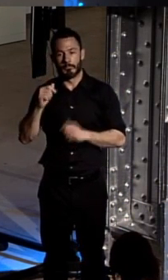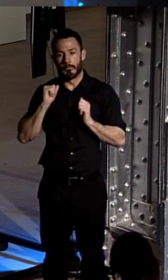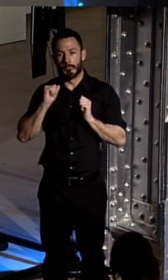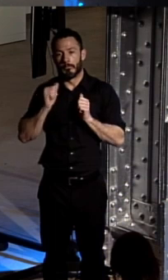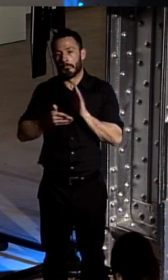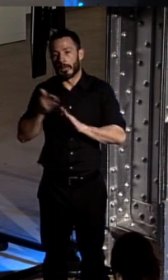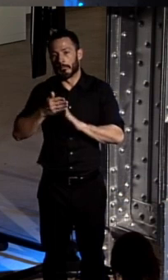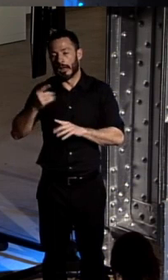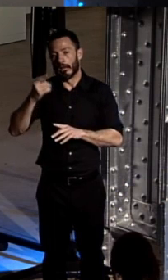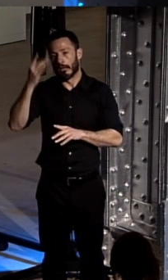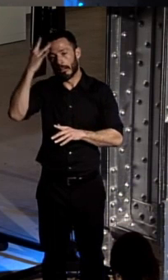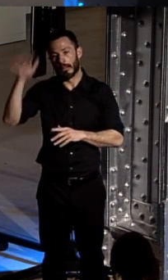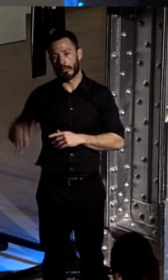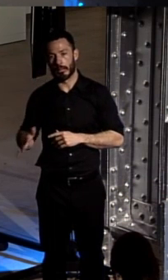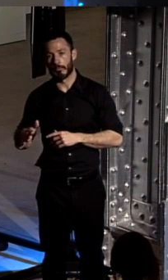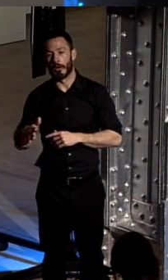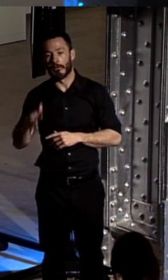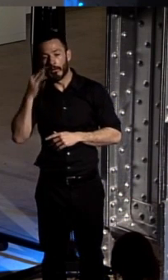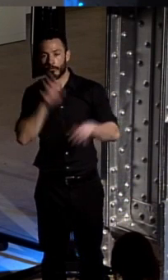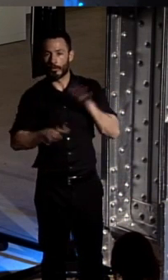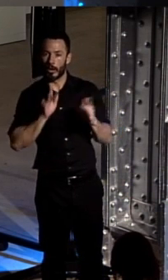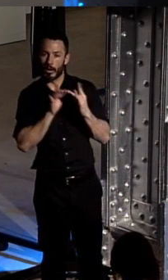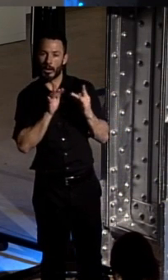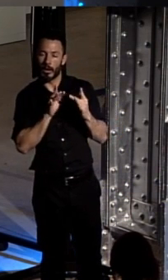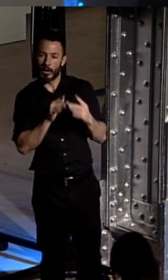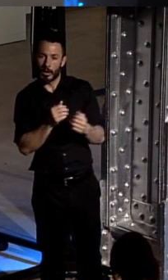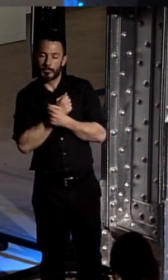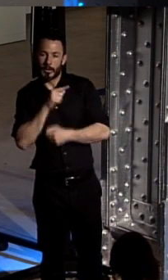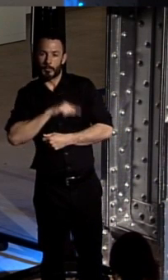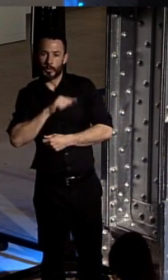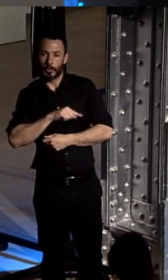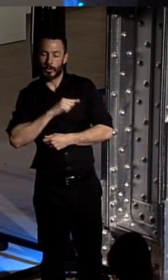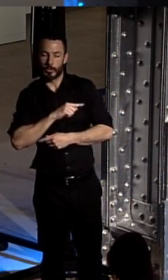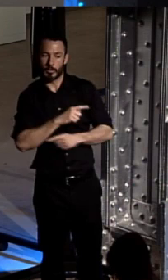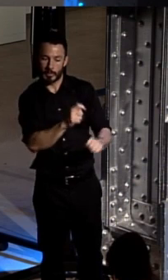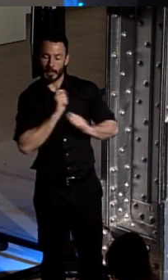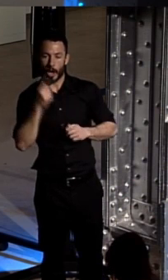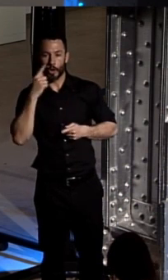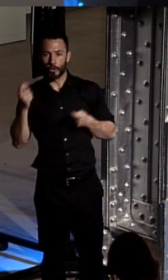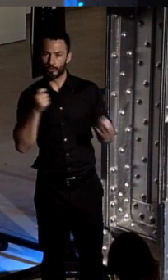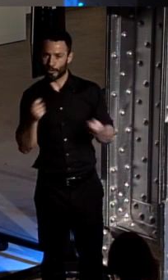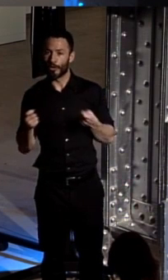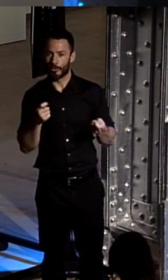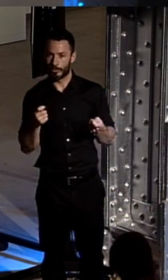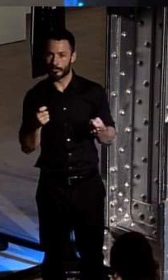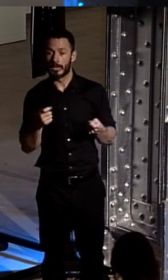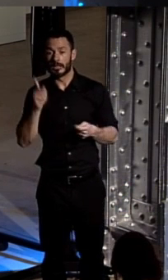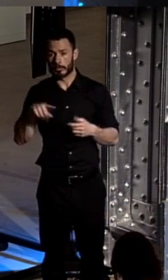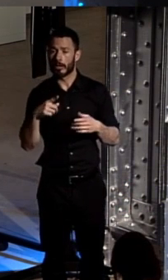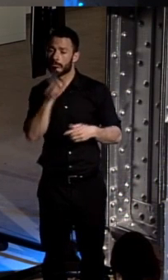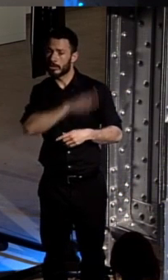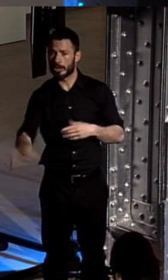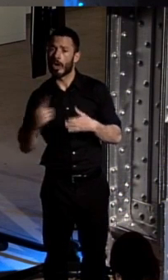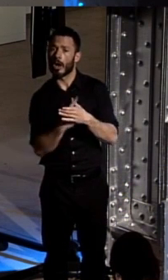donde desarrolla un vínculo emocional con la foca y le ayuda a controlar mejor sus propias emociones. También hay ejemplos, por ejemplo, con niños